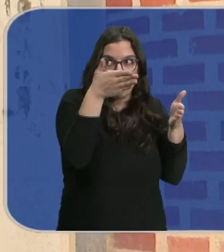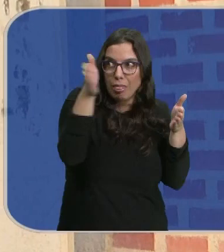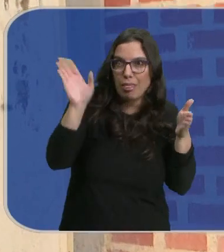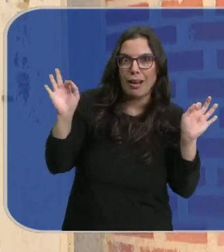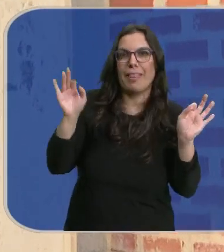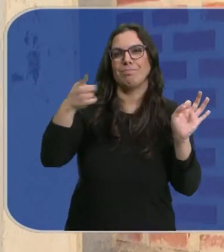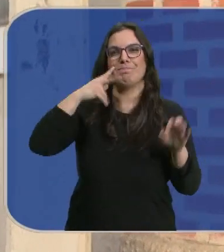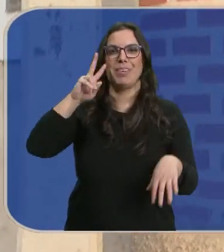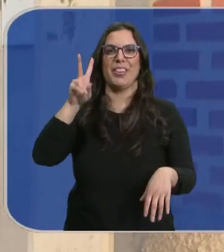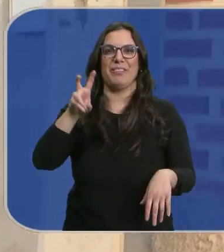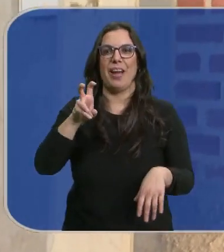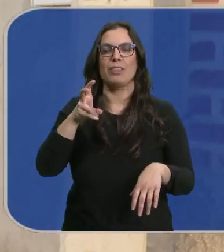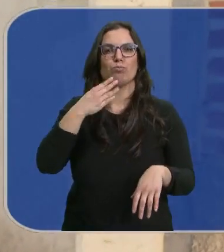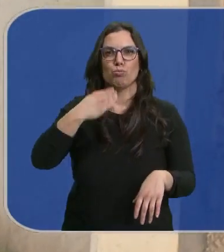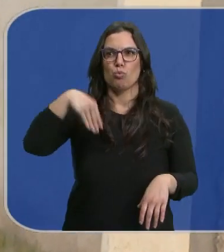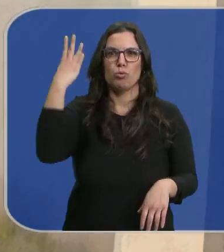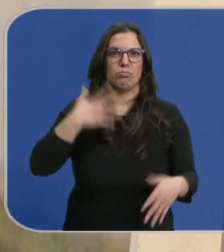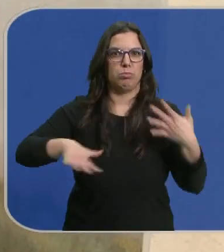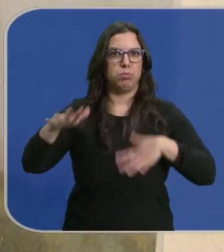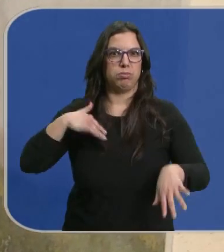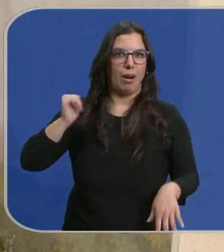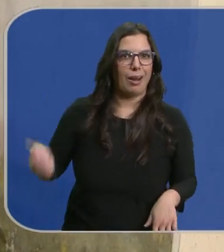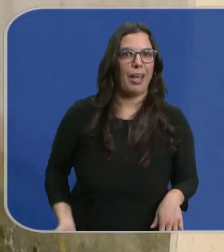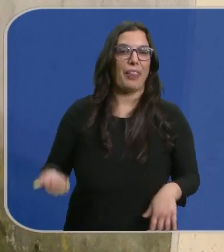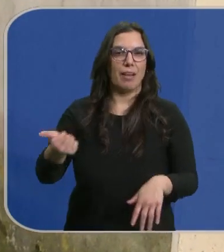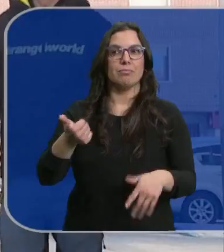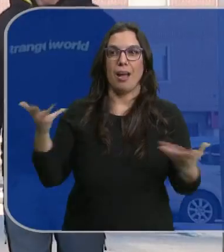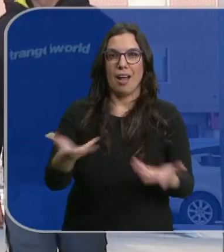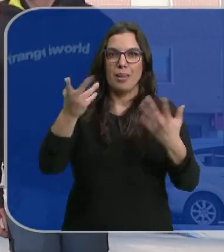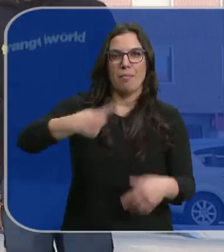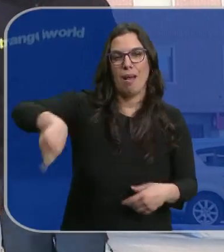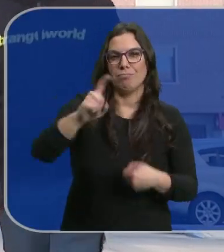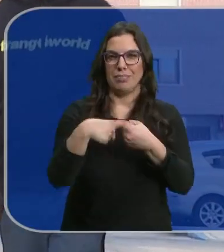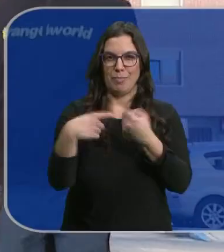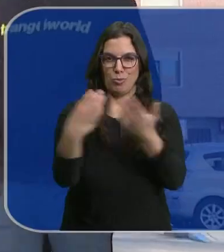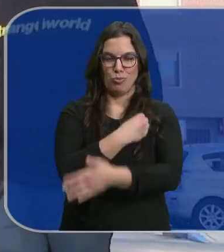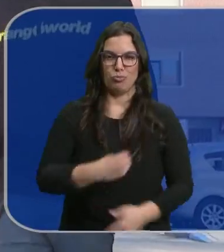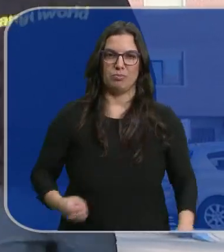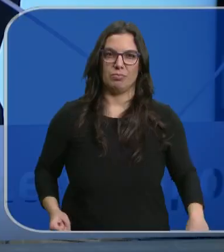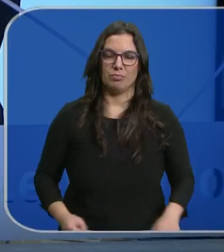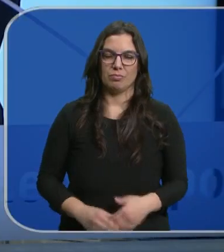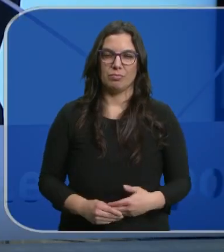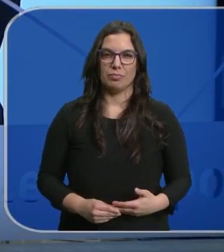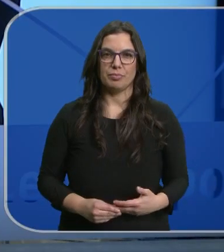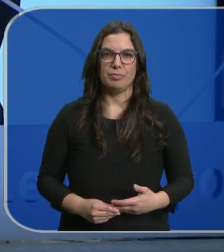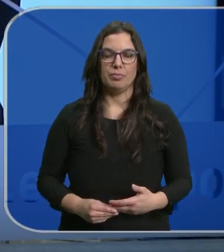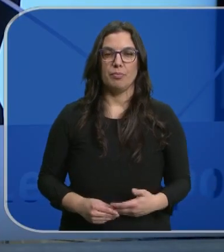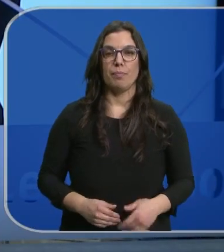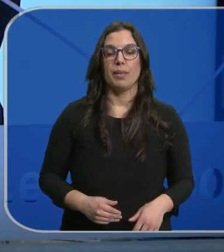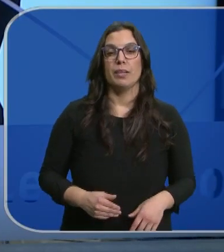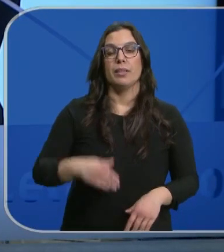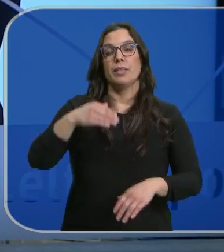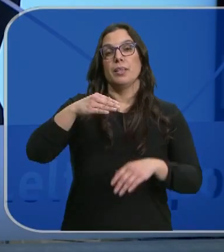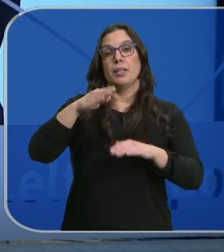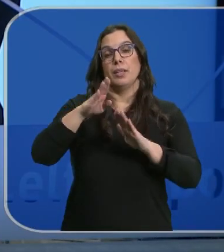más. Una experiencia que califican de enriquecedora y que animan a probar a todos los interesados. Soria ya